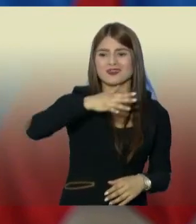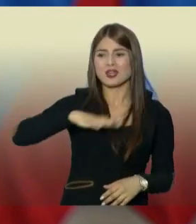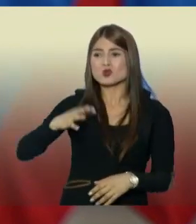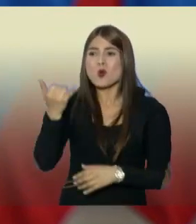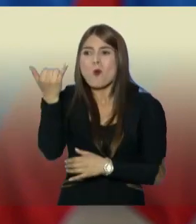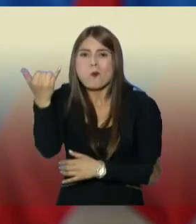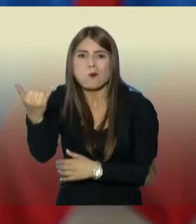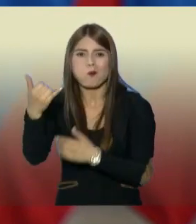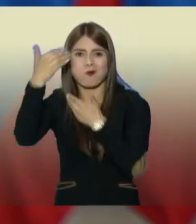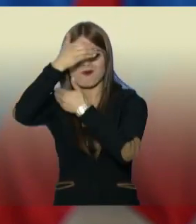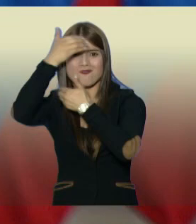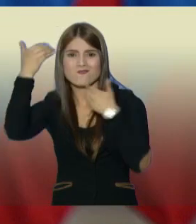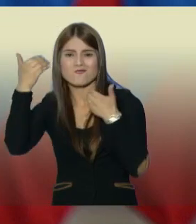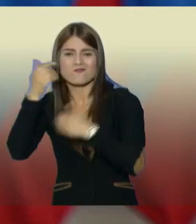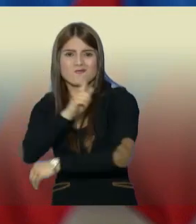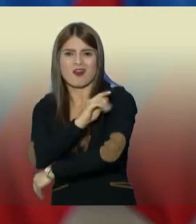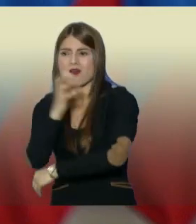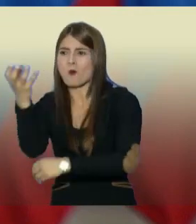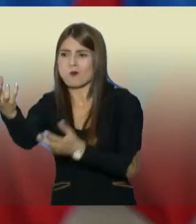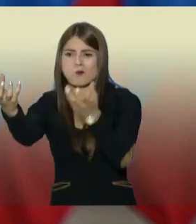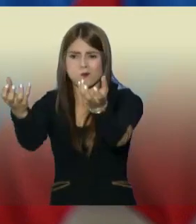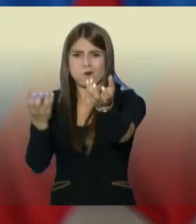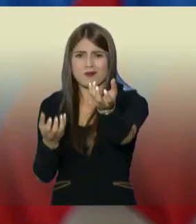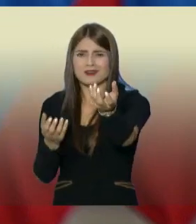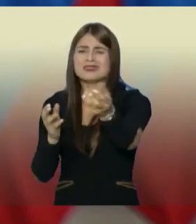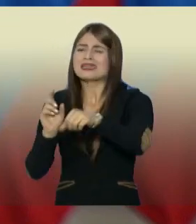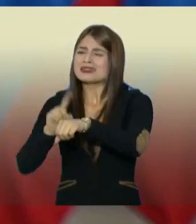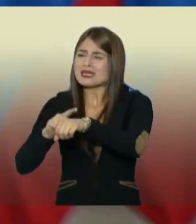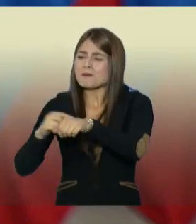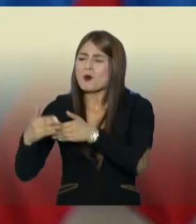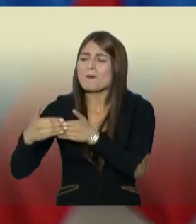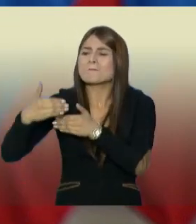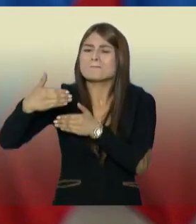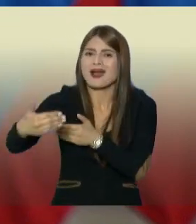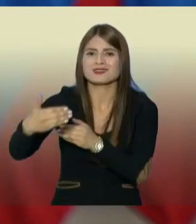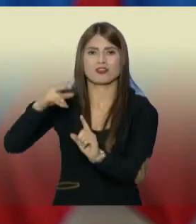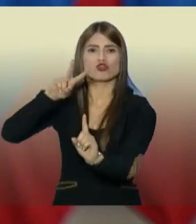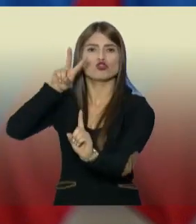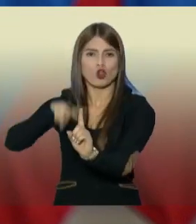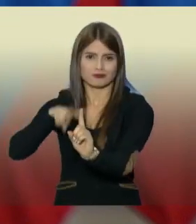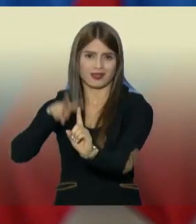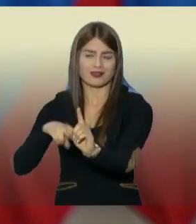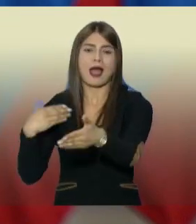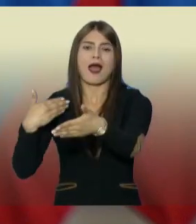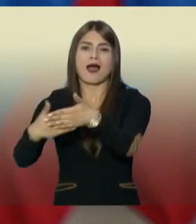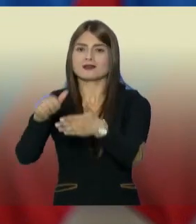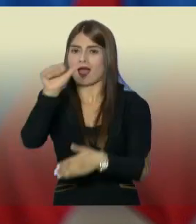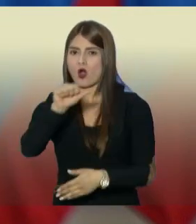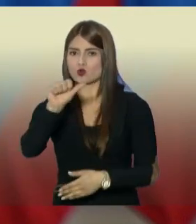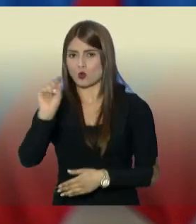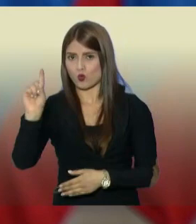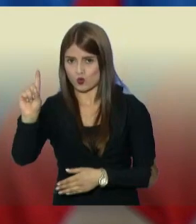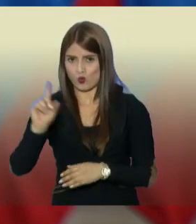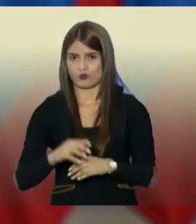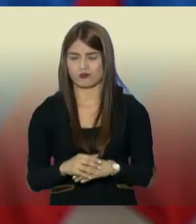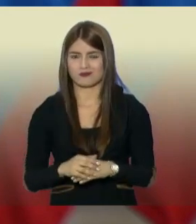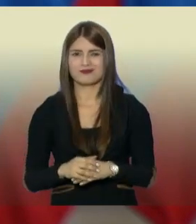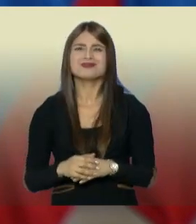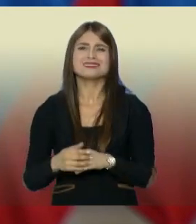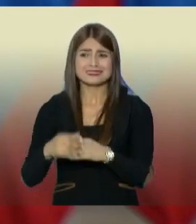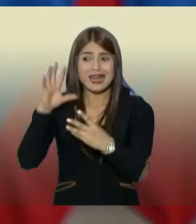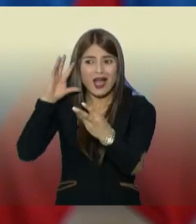meses más hasta el primero de agosto de este año este tiempo adicional nos permitirá poner en